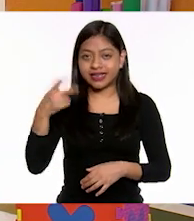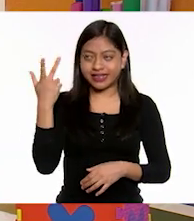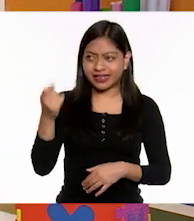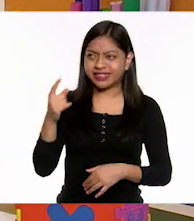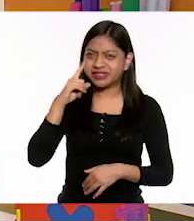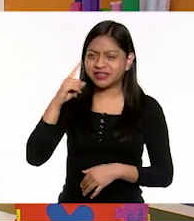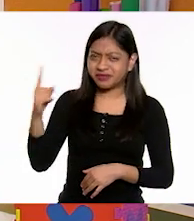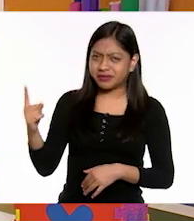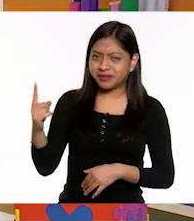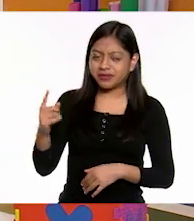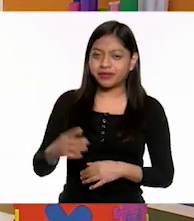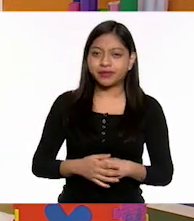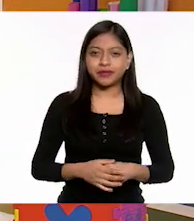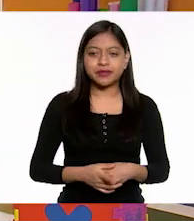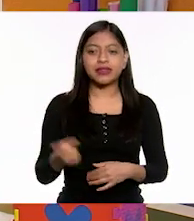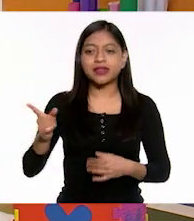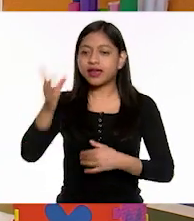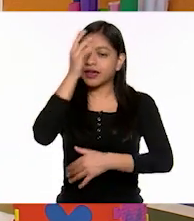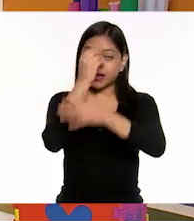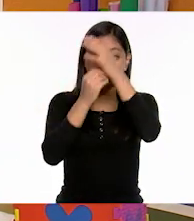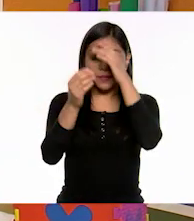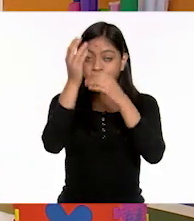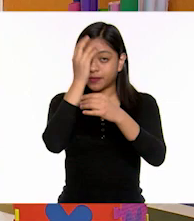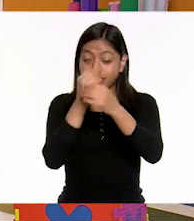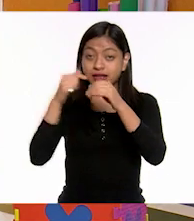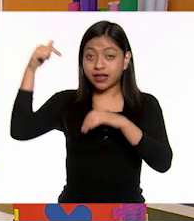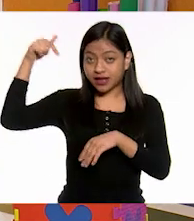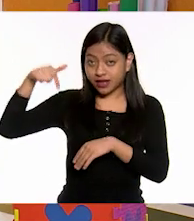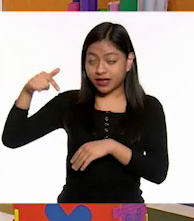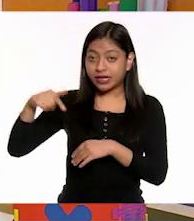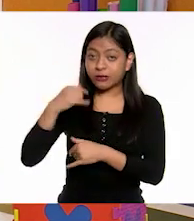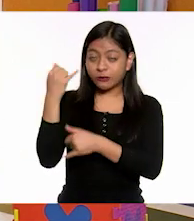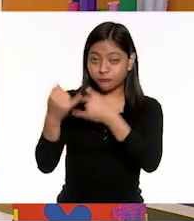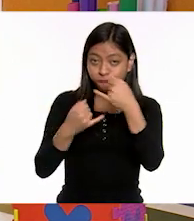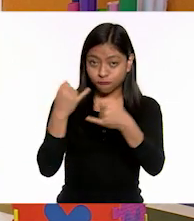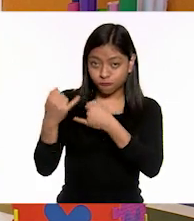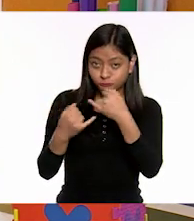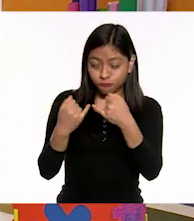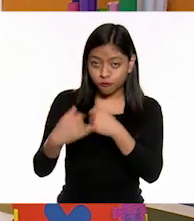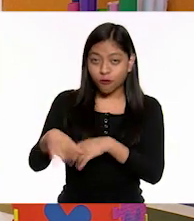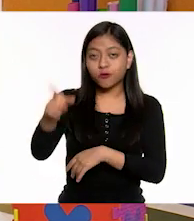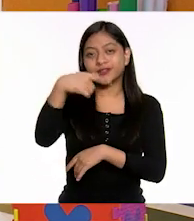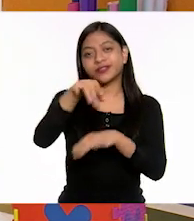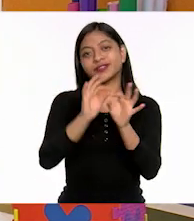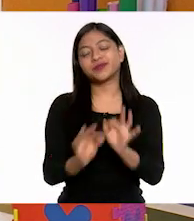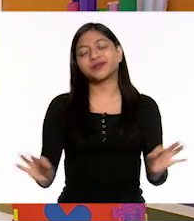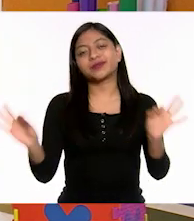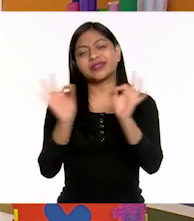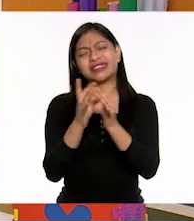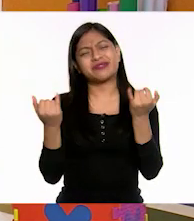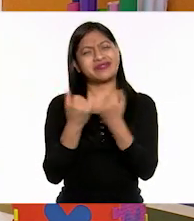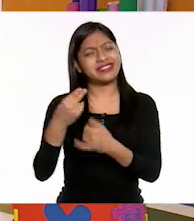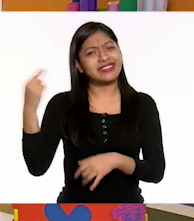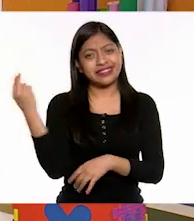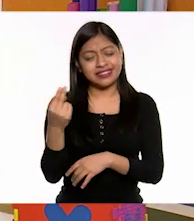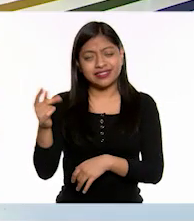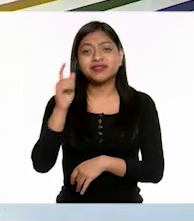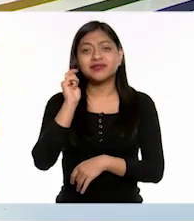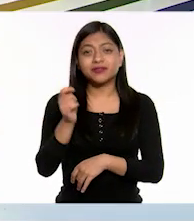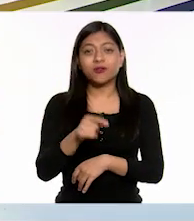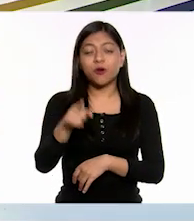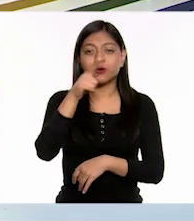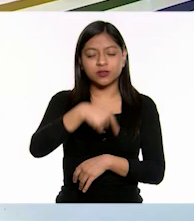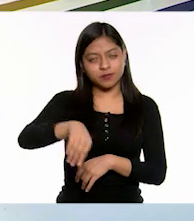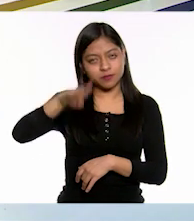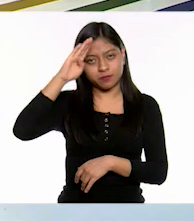con todo este conocimiento que tenemos de los juegos es importante y necesario tener en